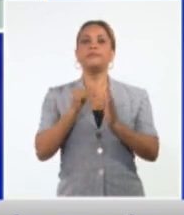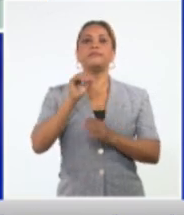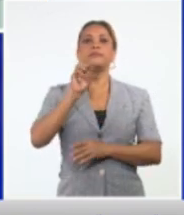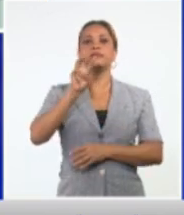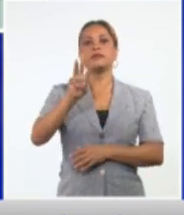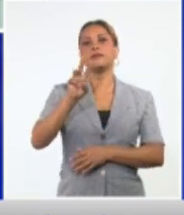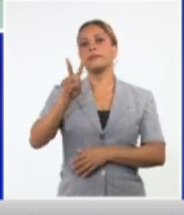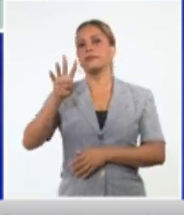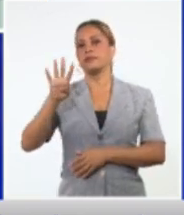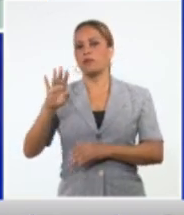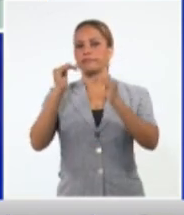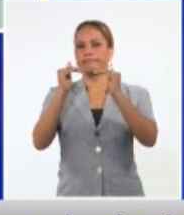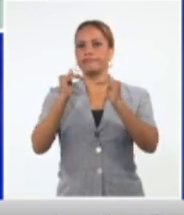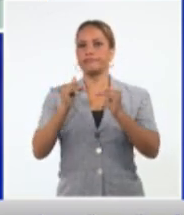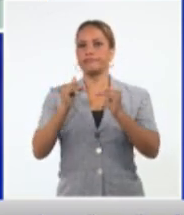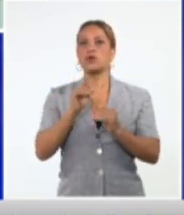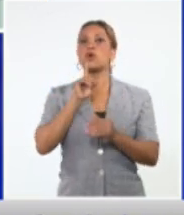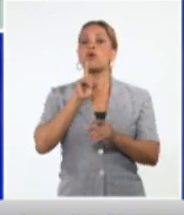29.324 y Polonia,